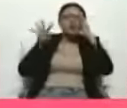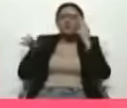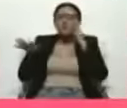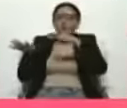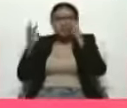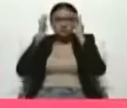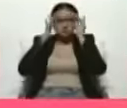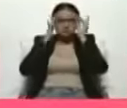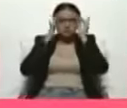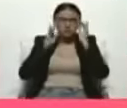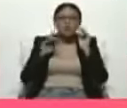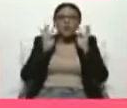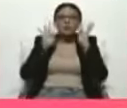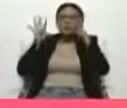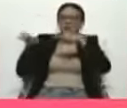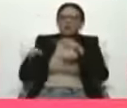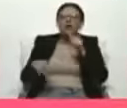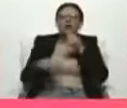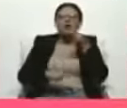Venezuela.